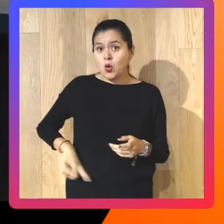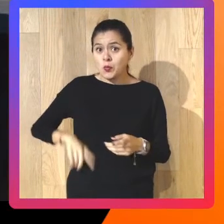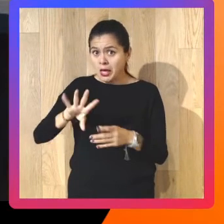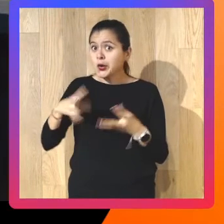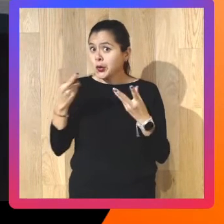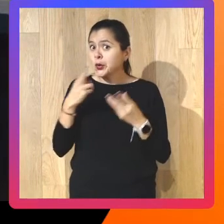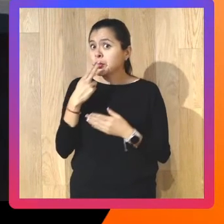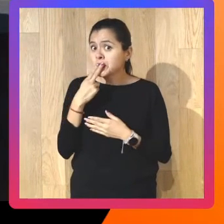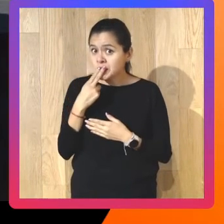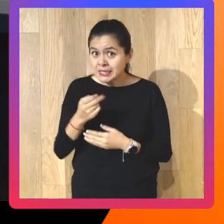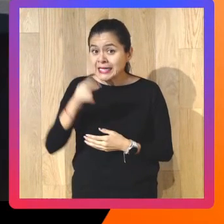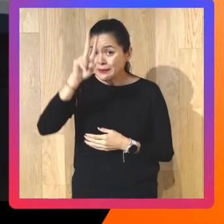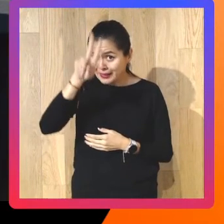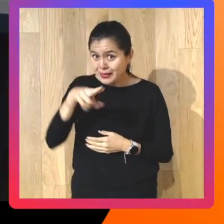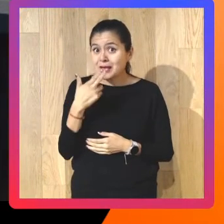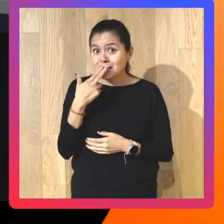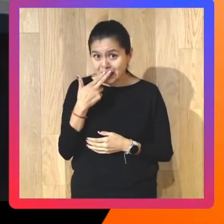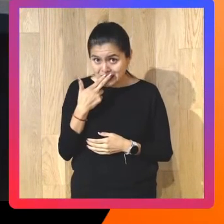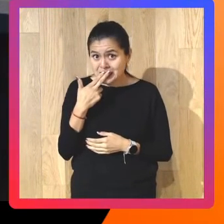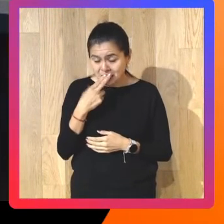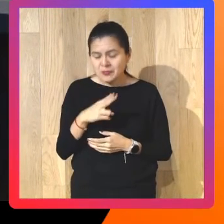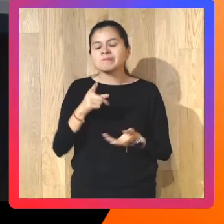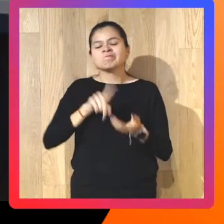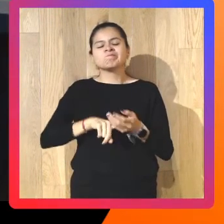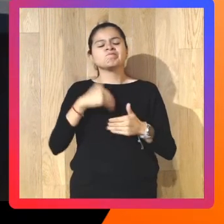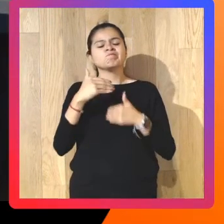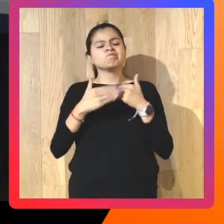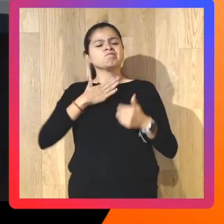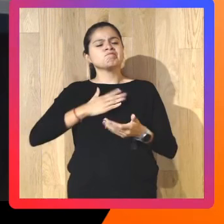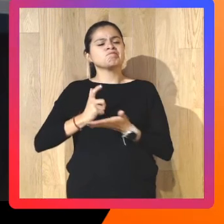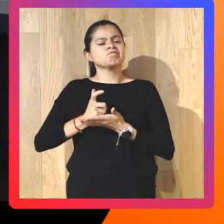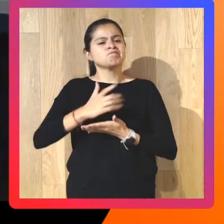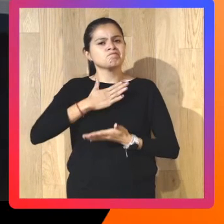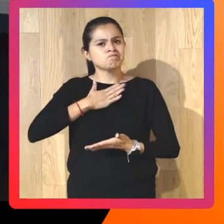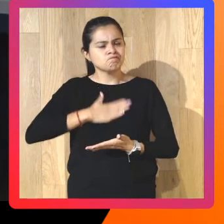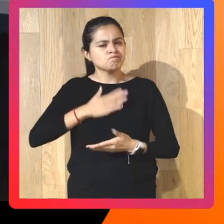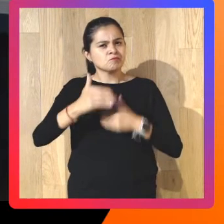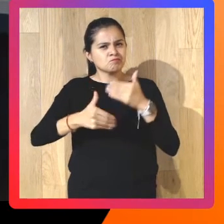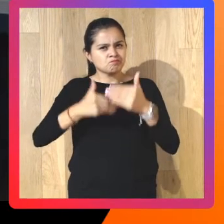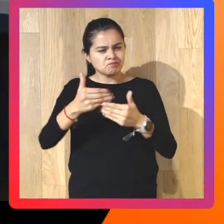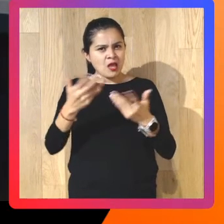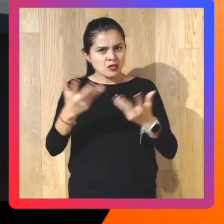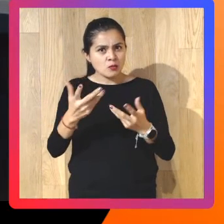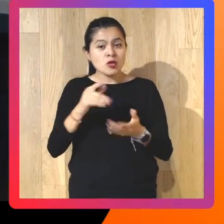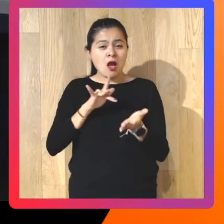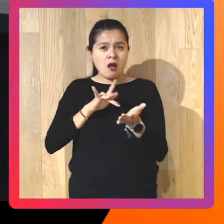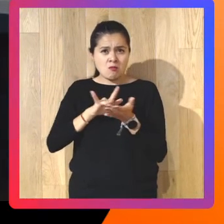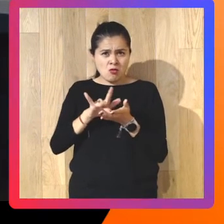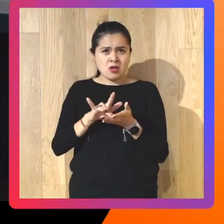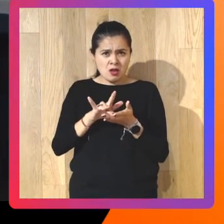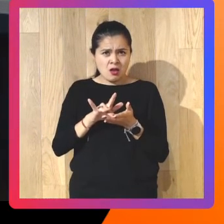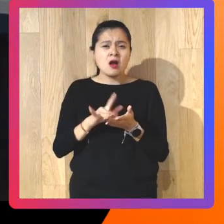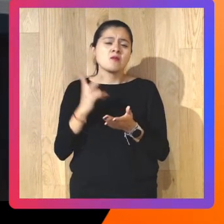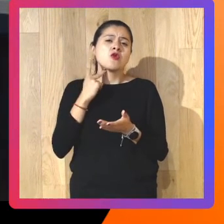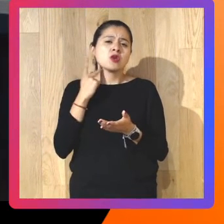que comentó Pilar, el otro punto, después del salario digno y la representación de las y los trabajadores, dice apoyar políticas